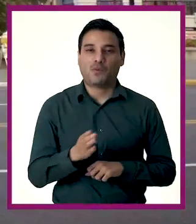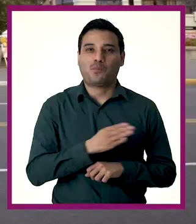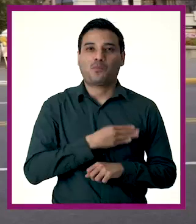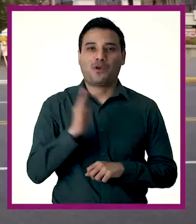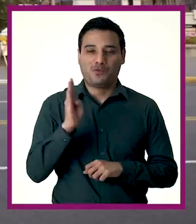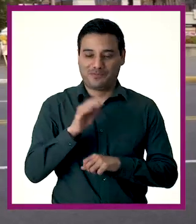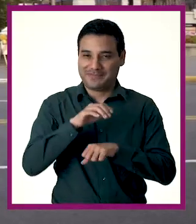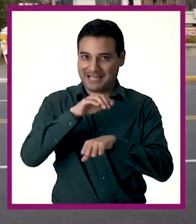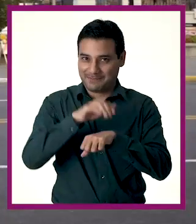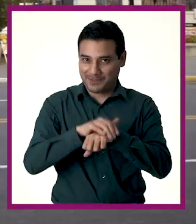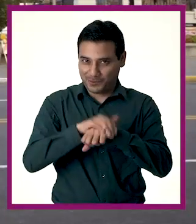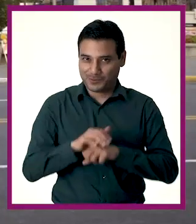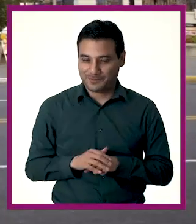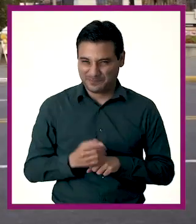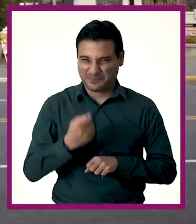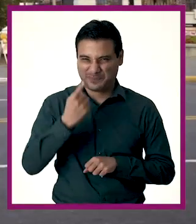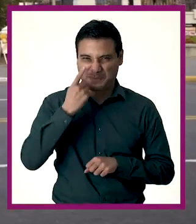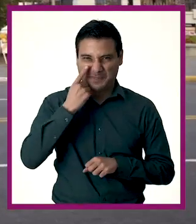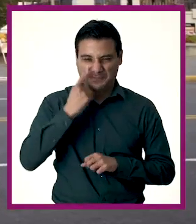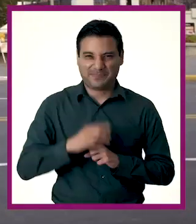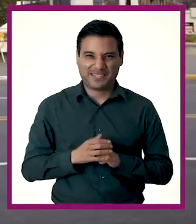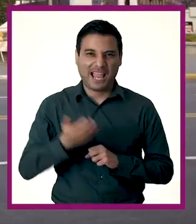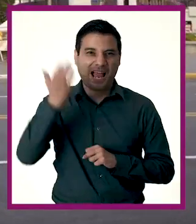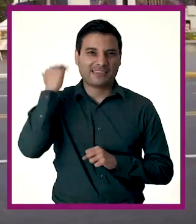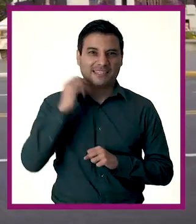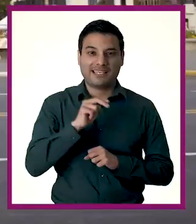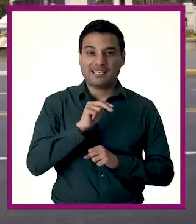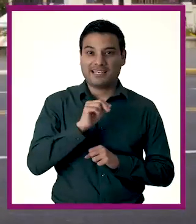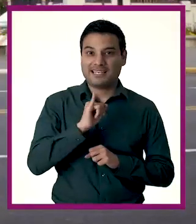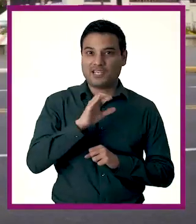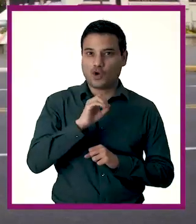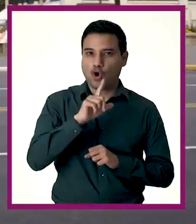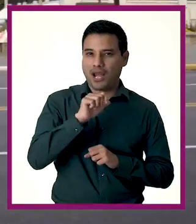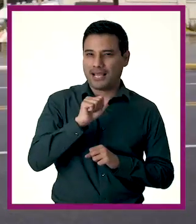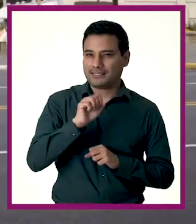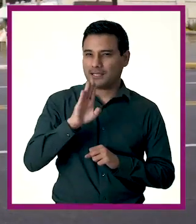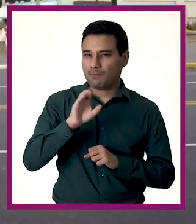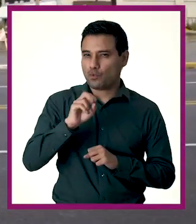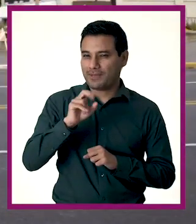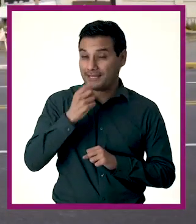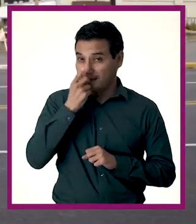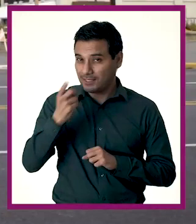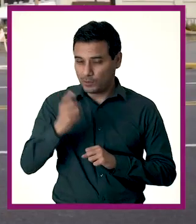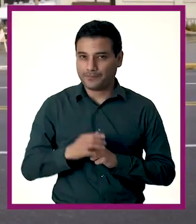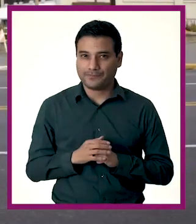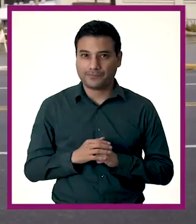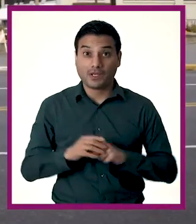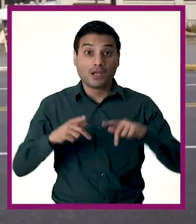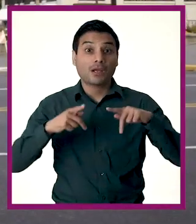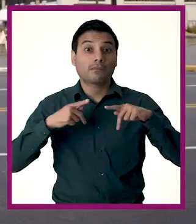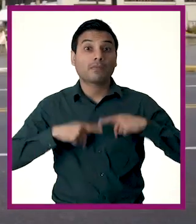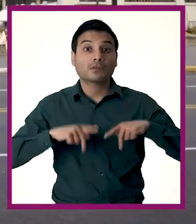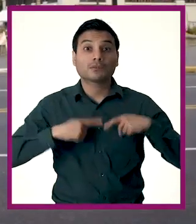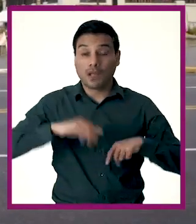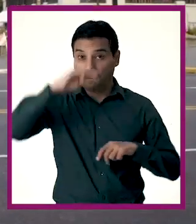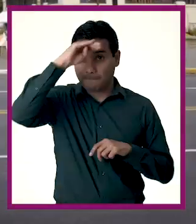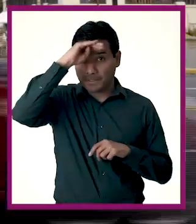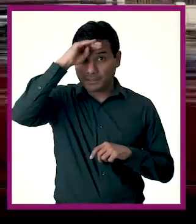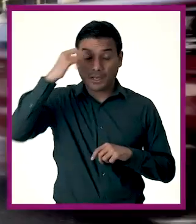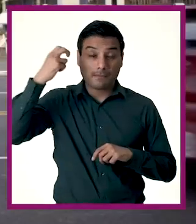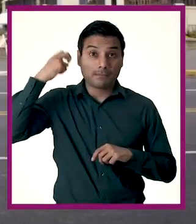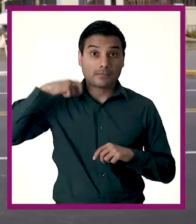Y bueno, amigos, les comparto las palabras que alguna vez escribió Nicolás de Bouvier. Uno cree que va a hacer un